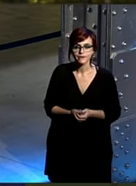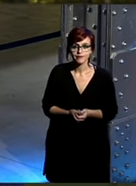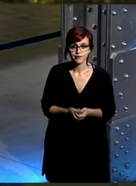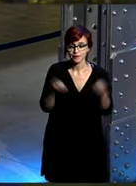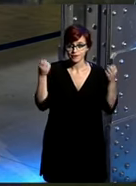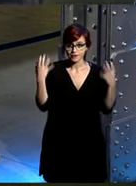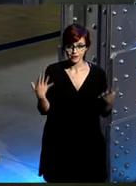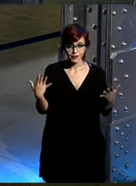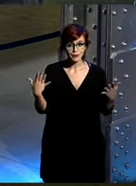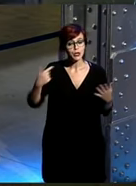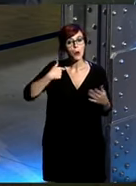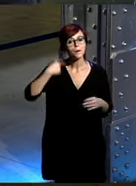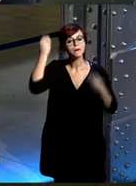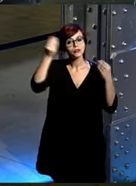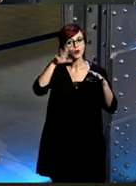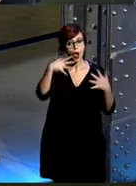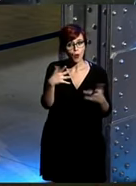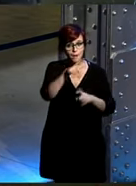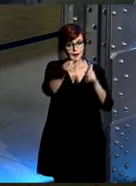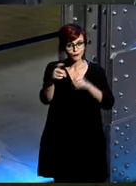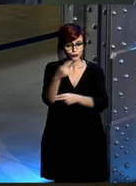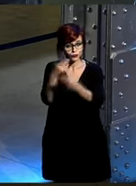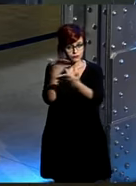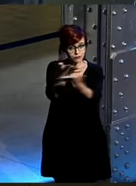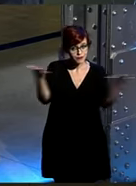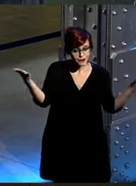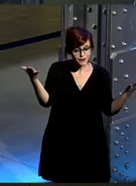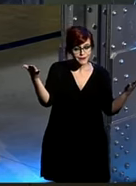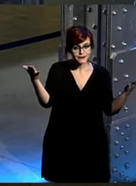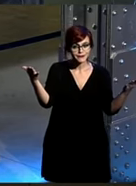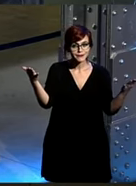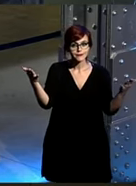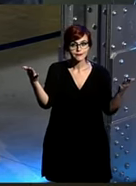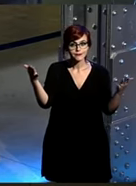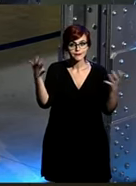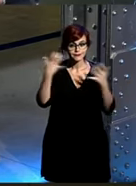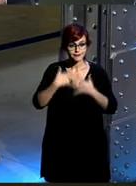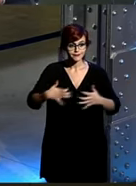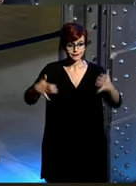Muy bien, pues yo creo que ahora podemos dar paso a las preguntas del público situado.